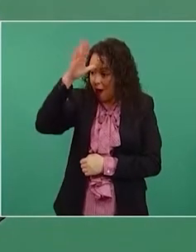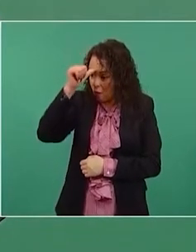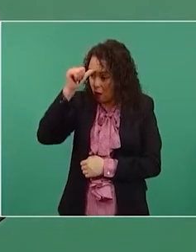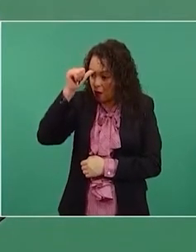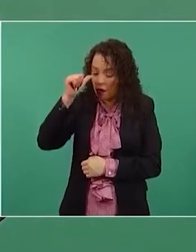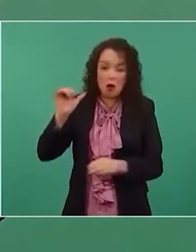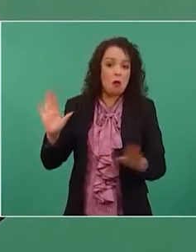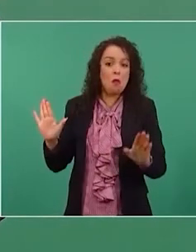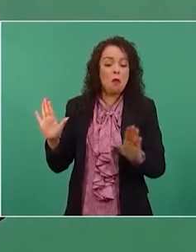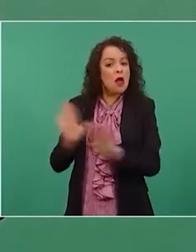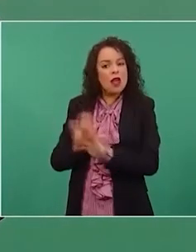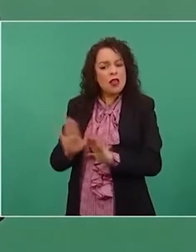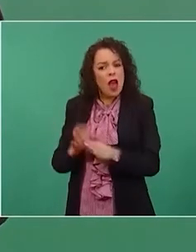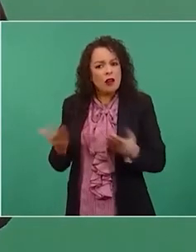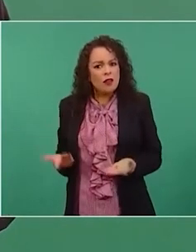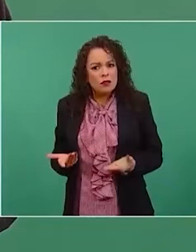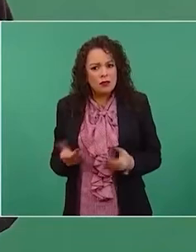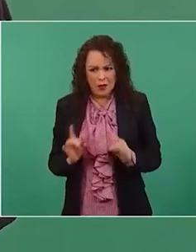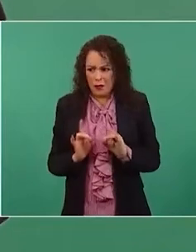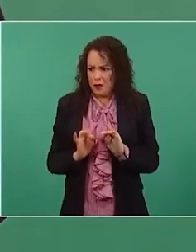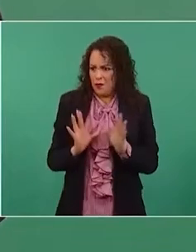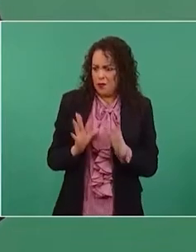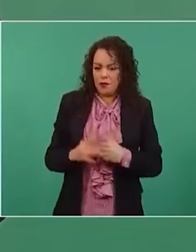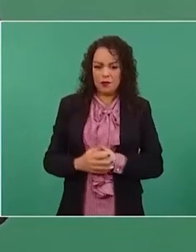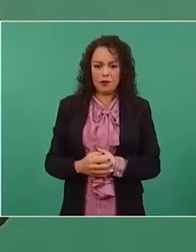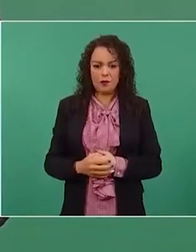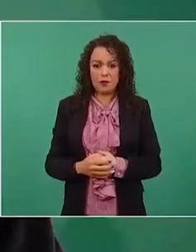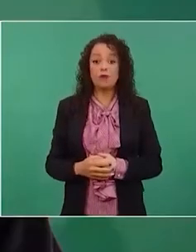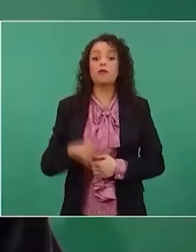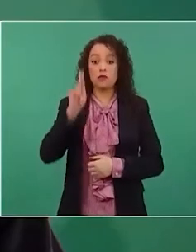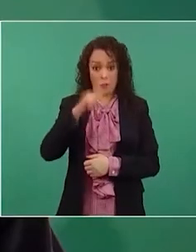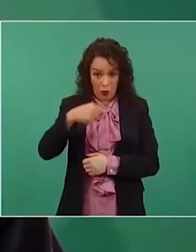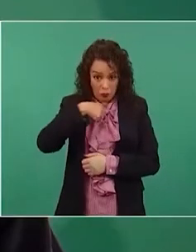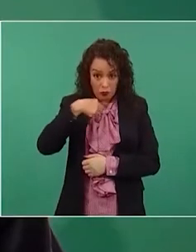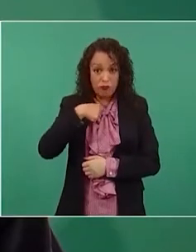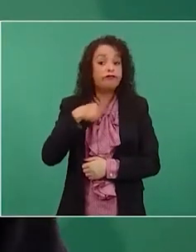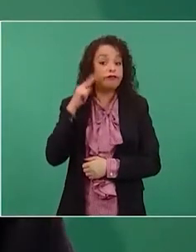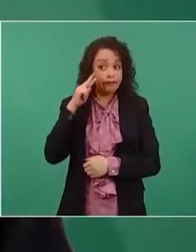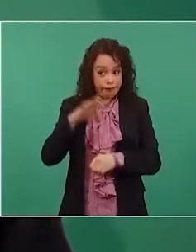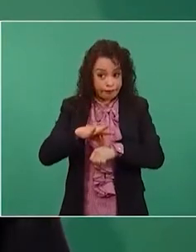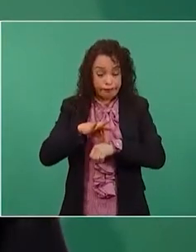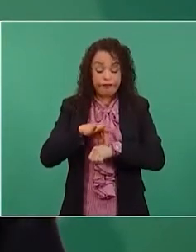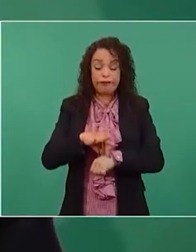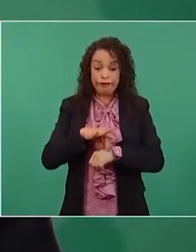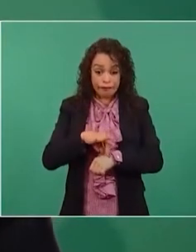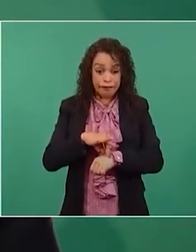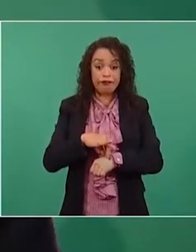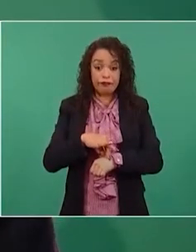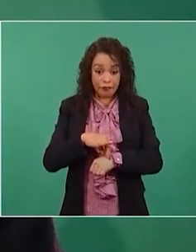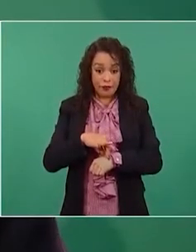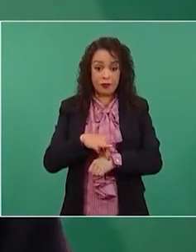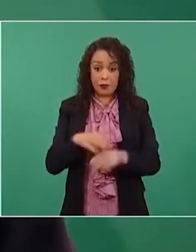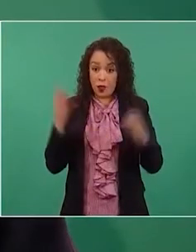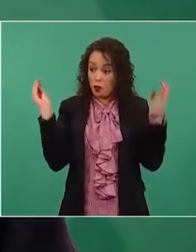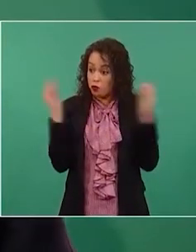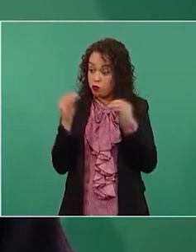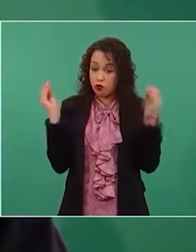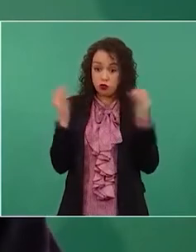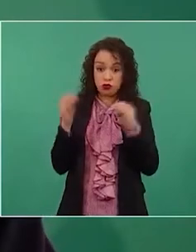y ya en campaña, porque me consta, en un debate lo